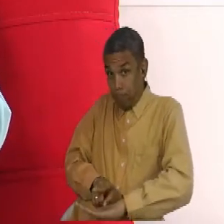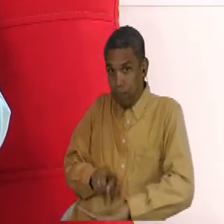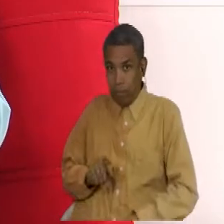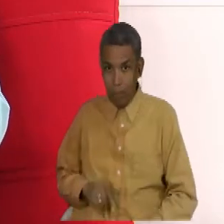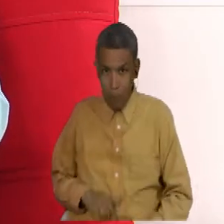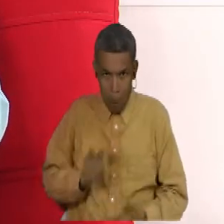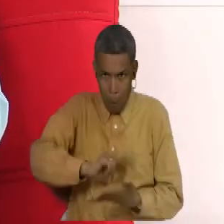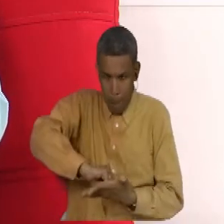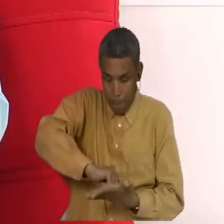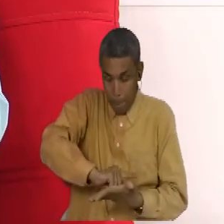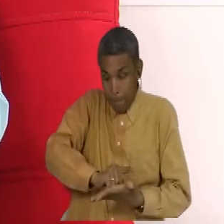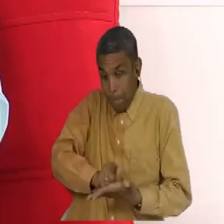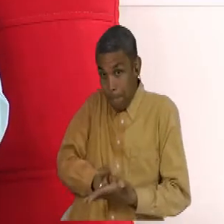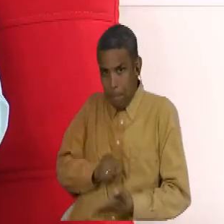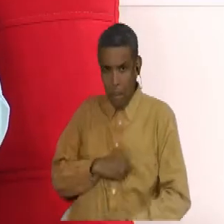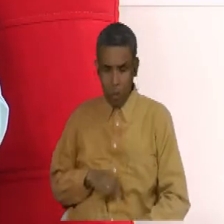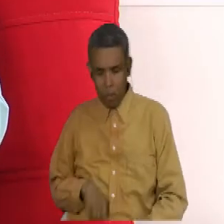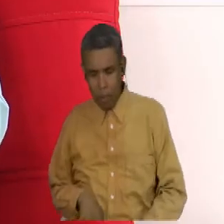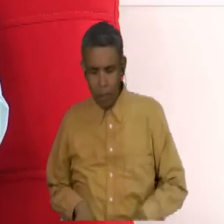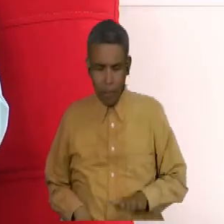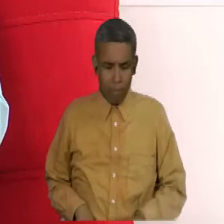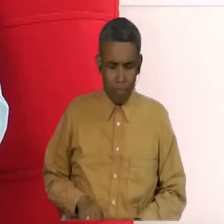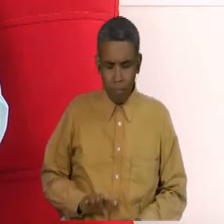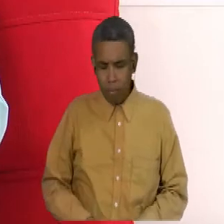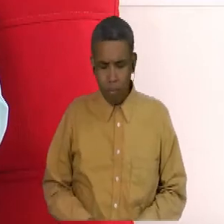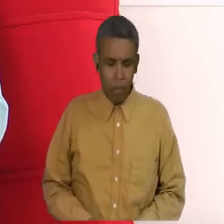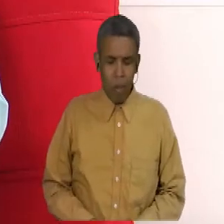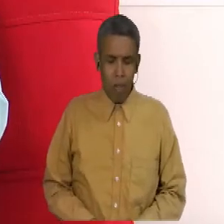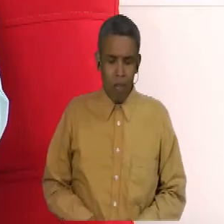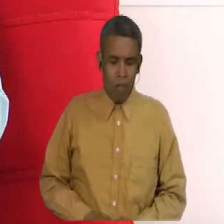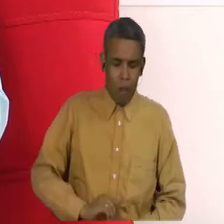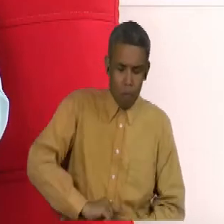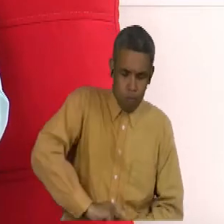yo podría decirle que yo estoy viendo niños con sobrepeso.